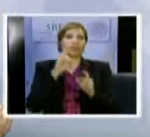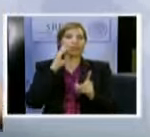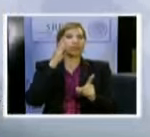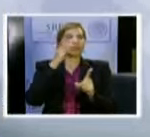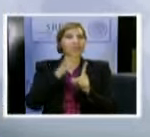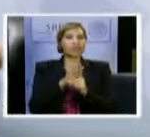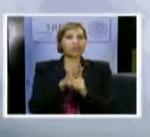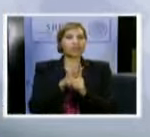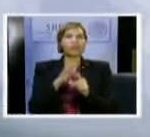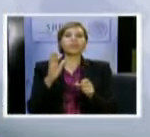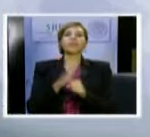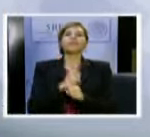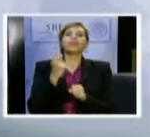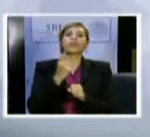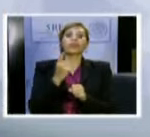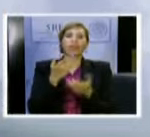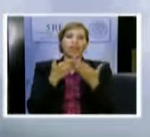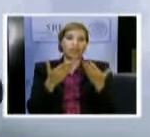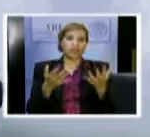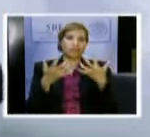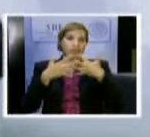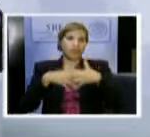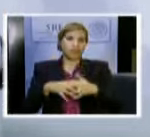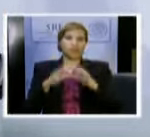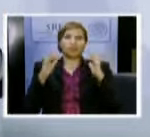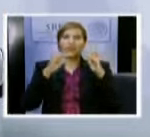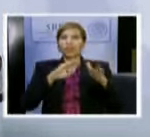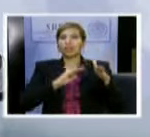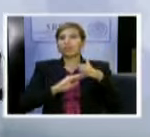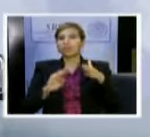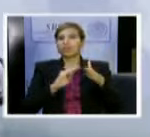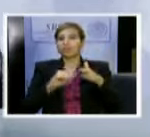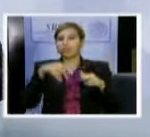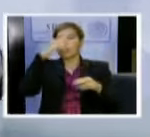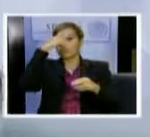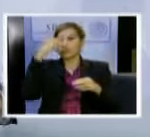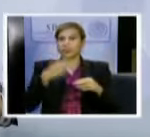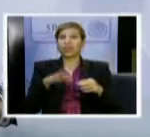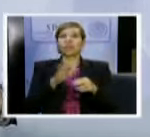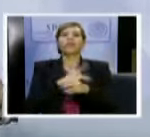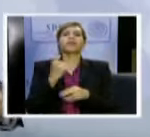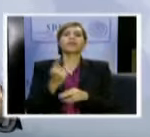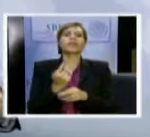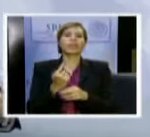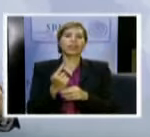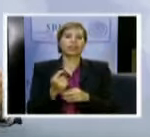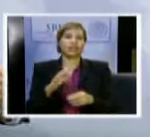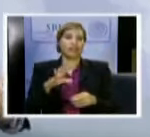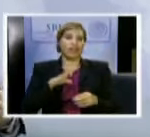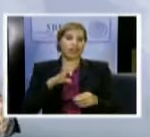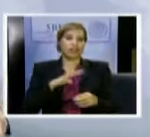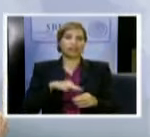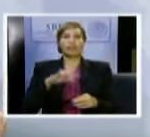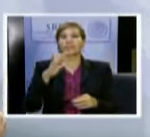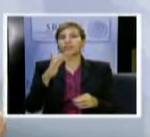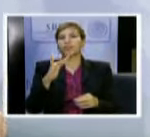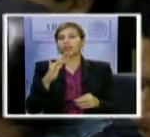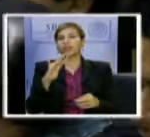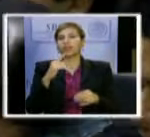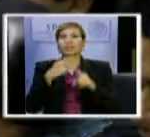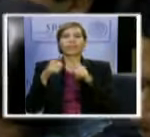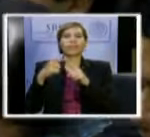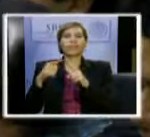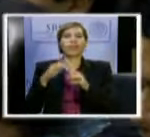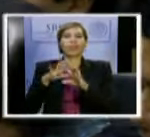perspectiva de por qué se ha dado de esa manera la migración y por la migración mexicana y por qué tenemos 50